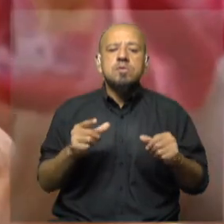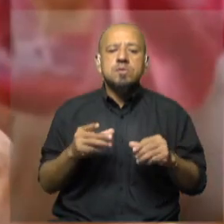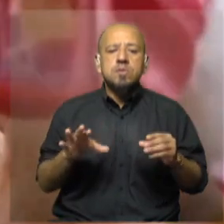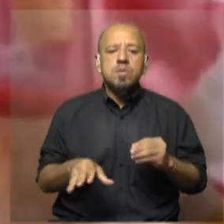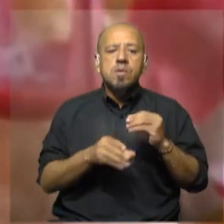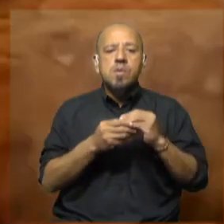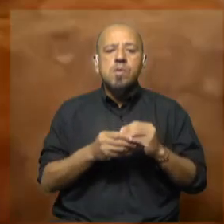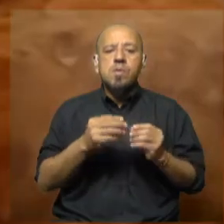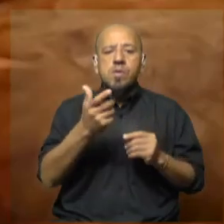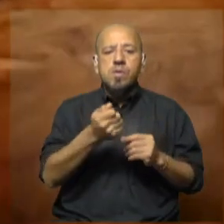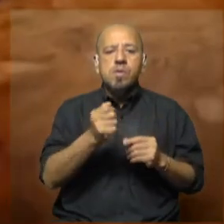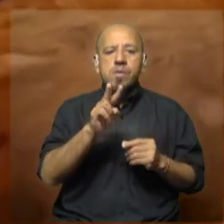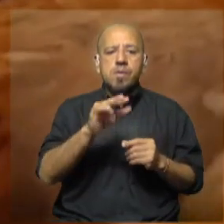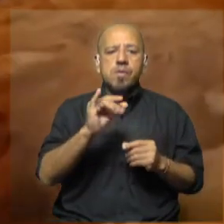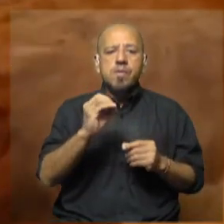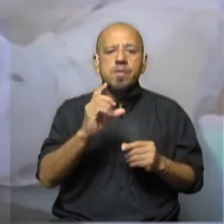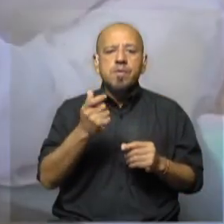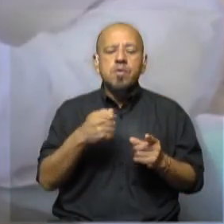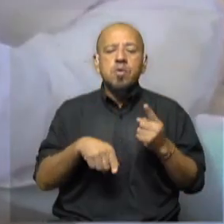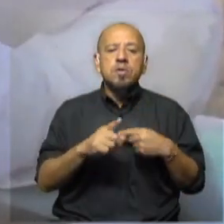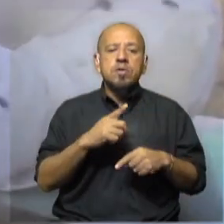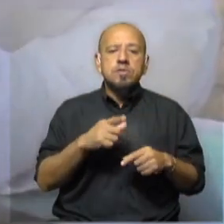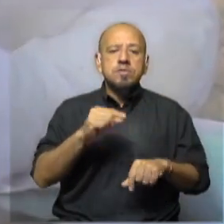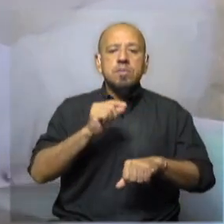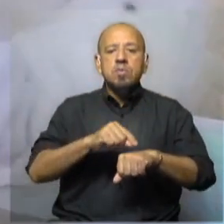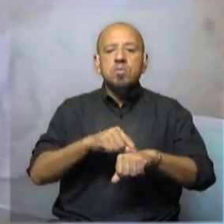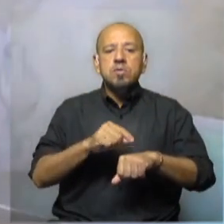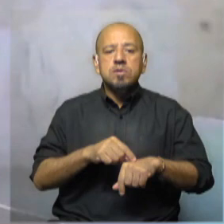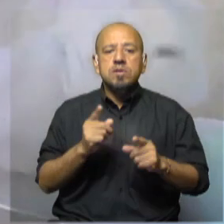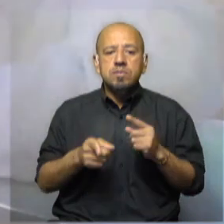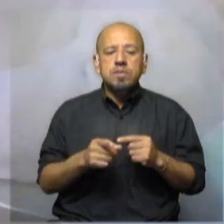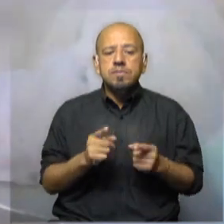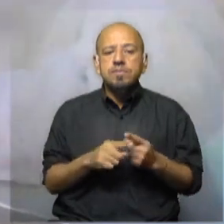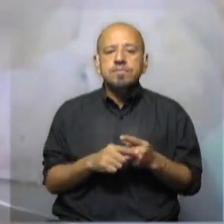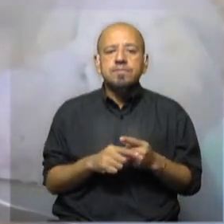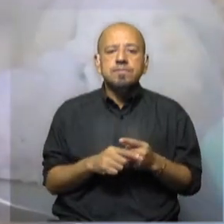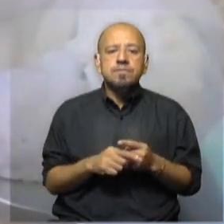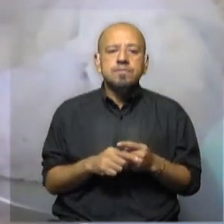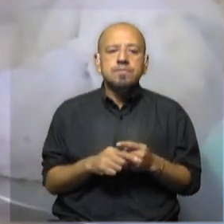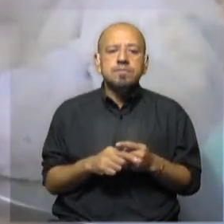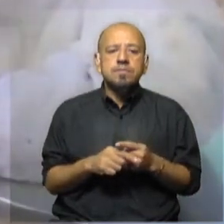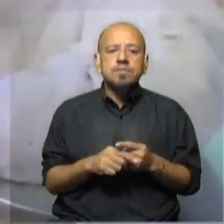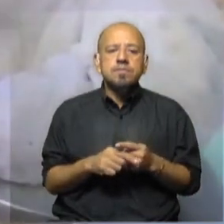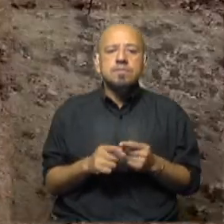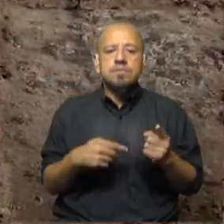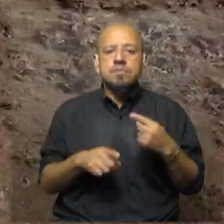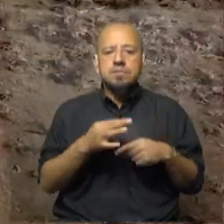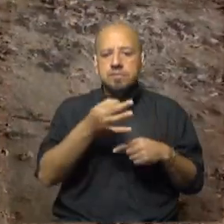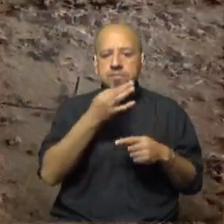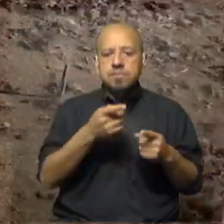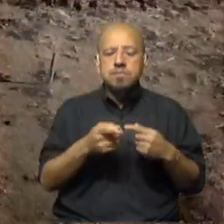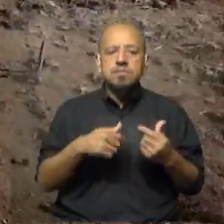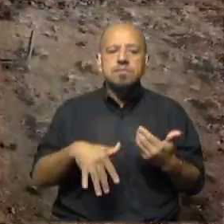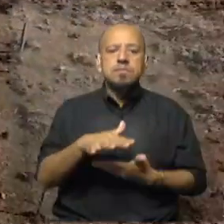sector avícola y va a incluir al sector de la apicultura, ¿verdad? Y en ese sentido, comentar que la